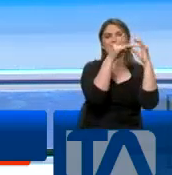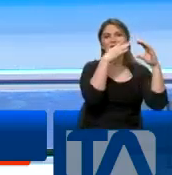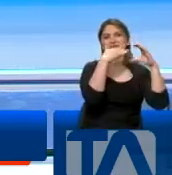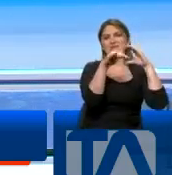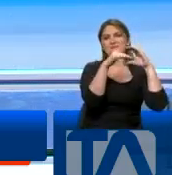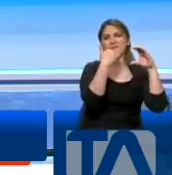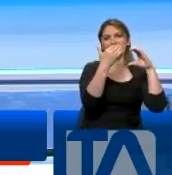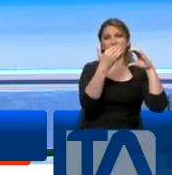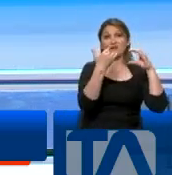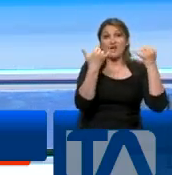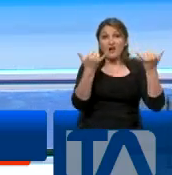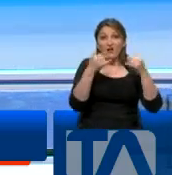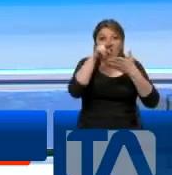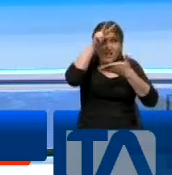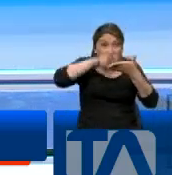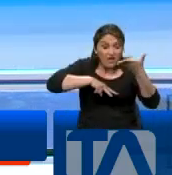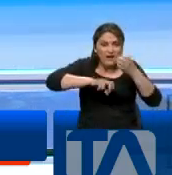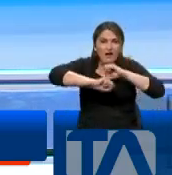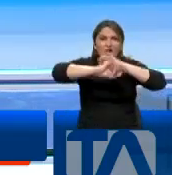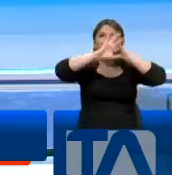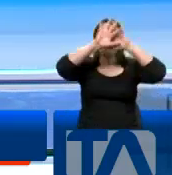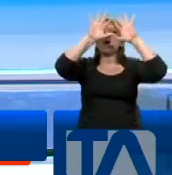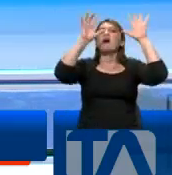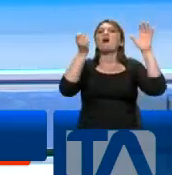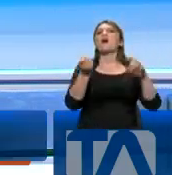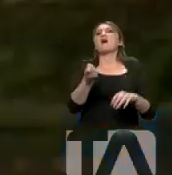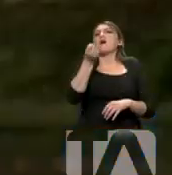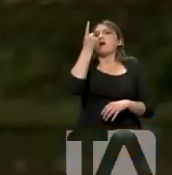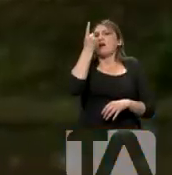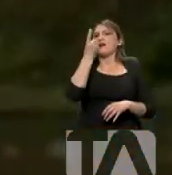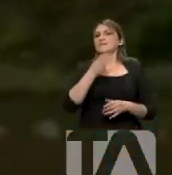el cual se reunía un selecto gabinete.